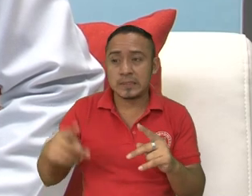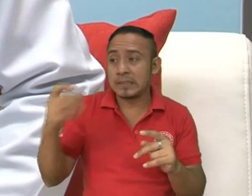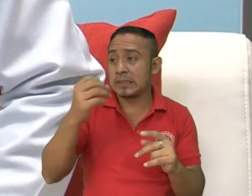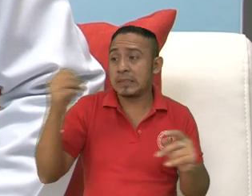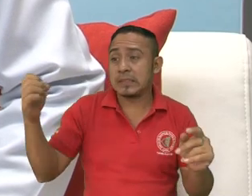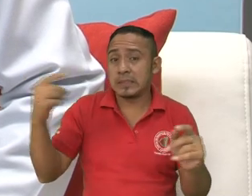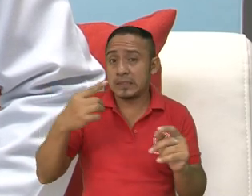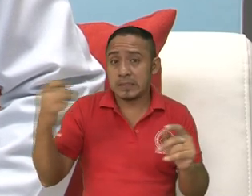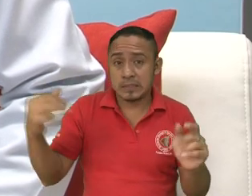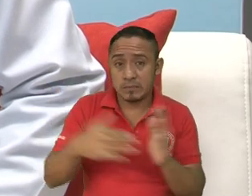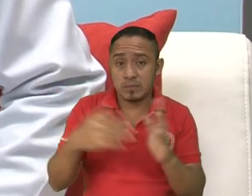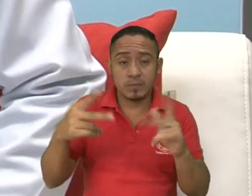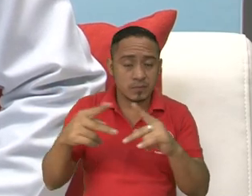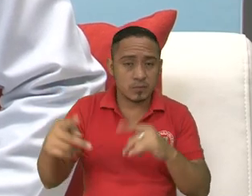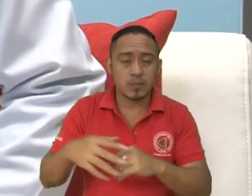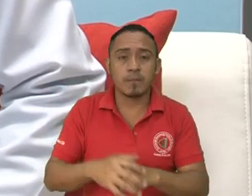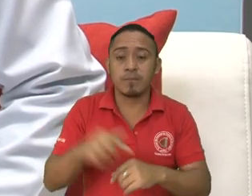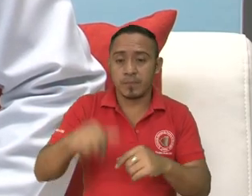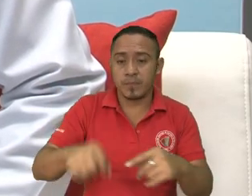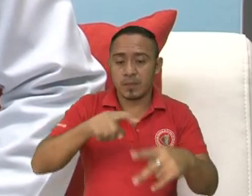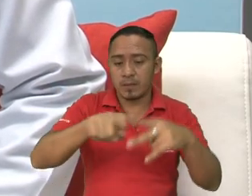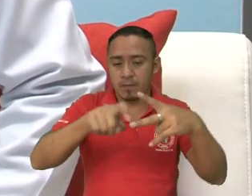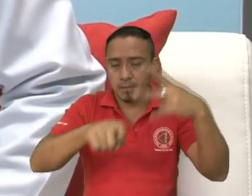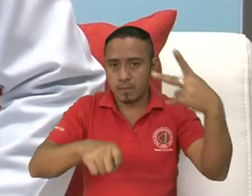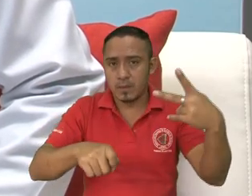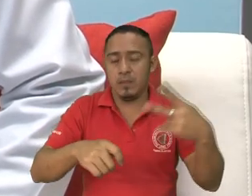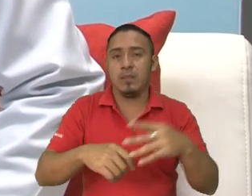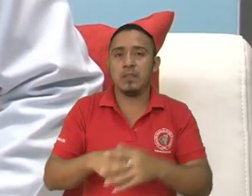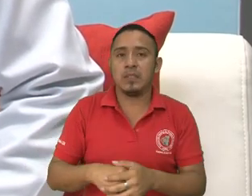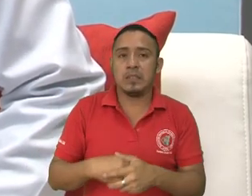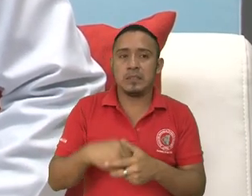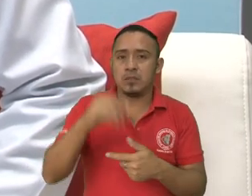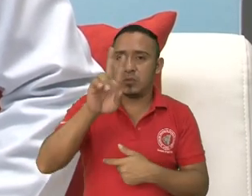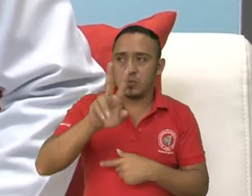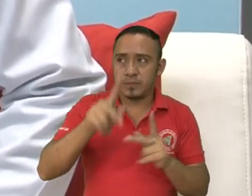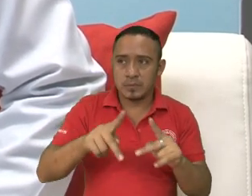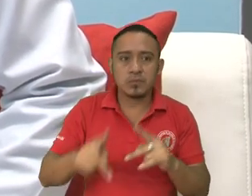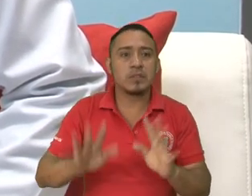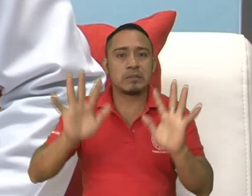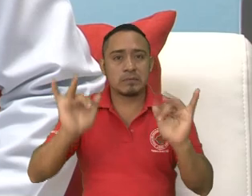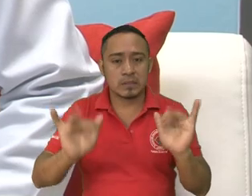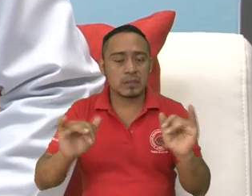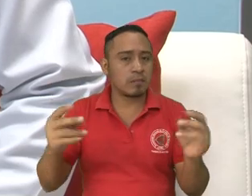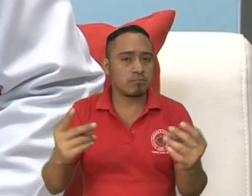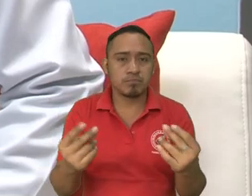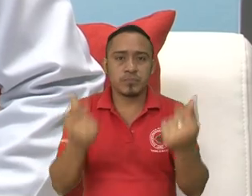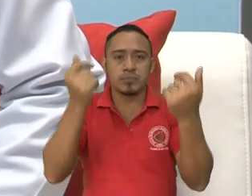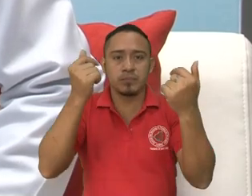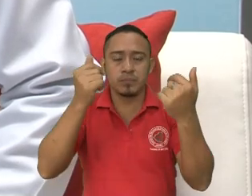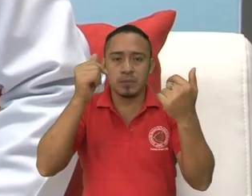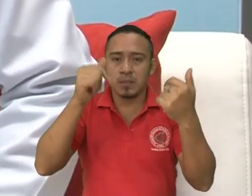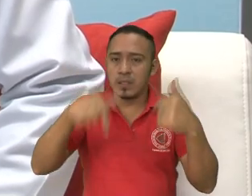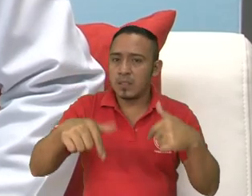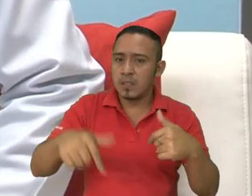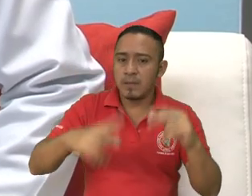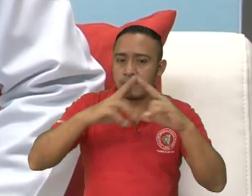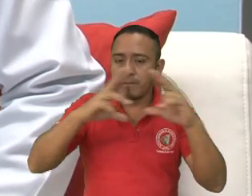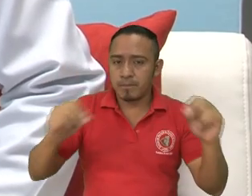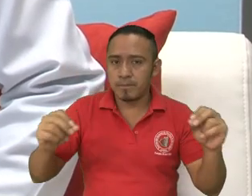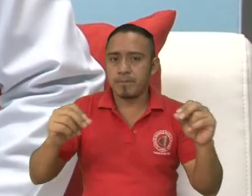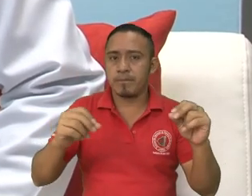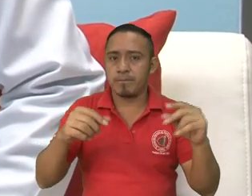Y sí, en lo que va del mes, coincidimos con 2 personas que han fallecido de manera súbita, sin